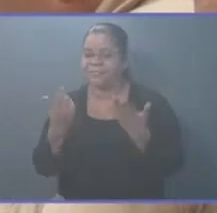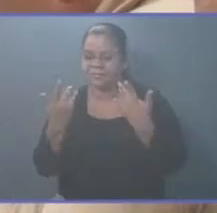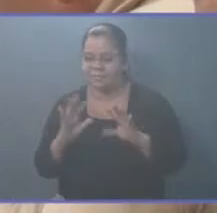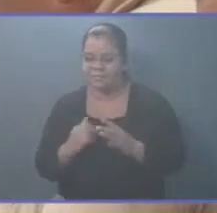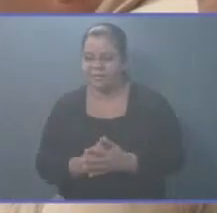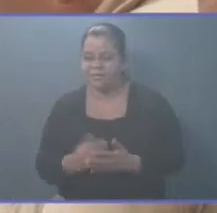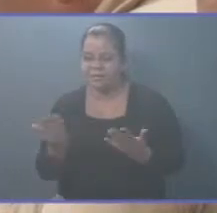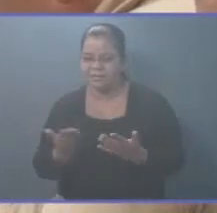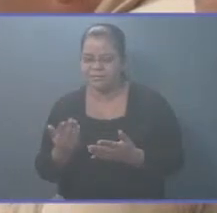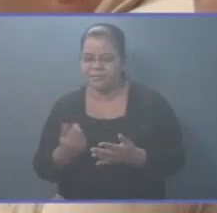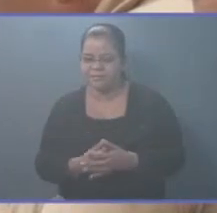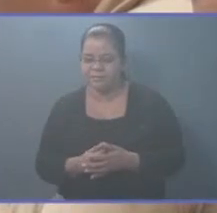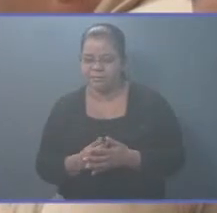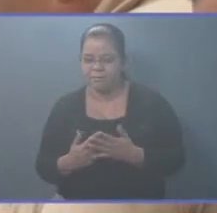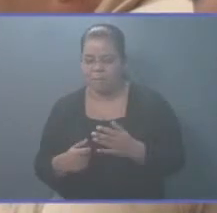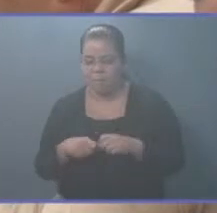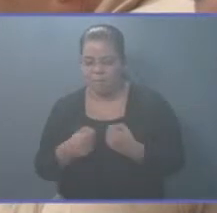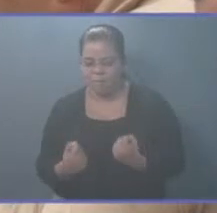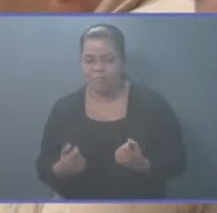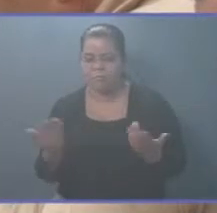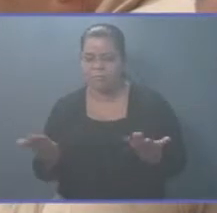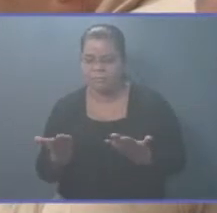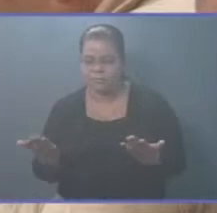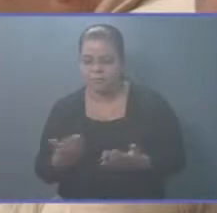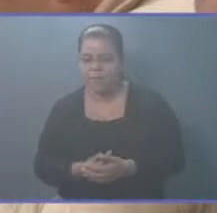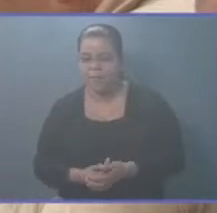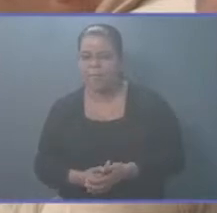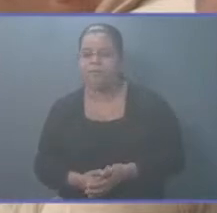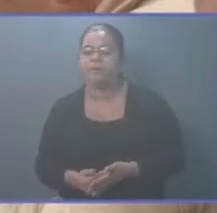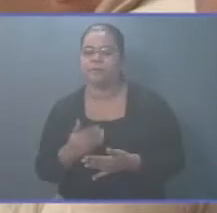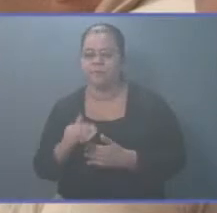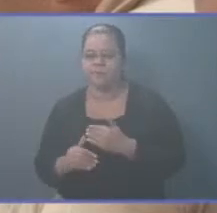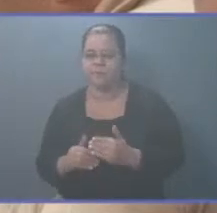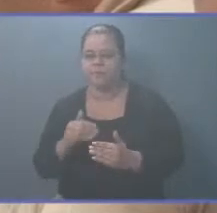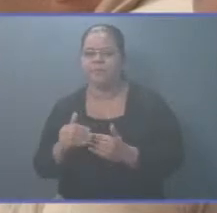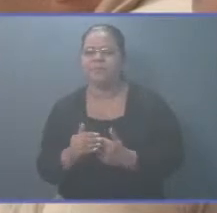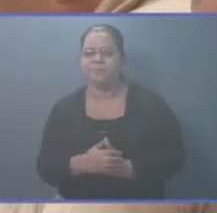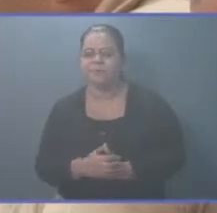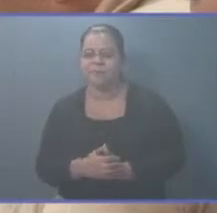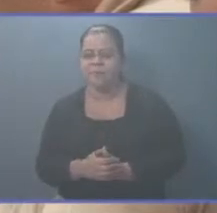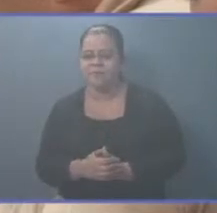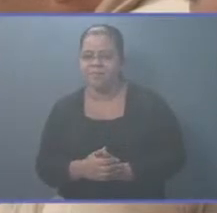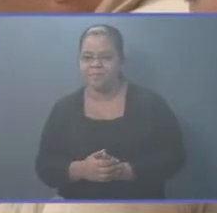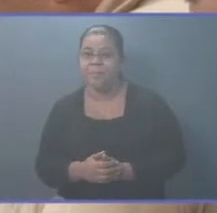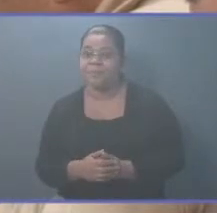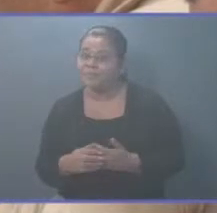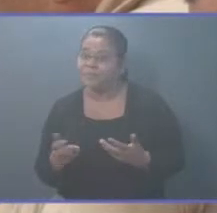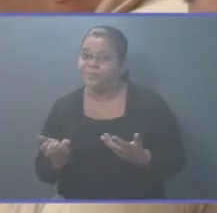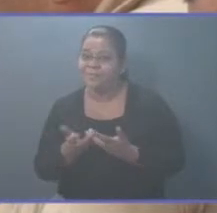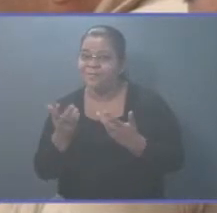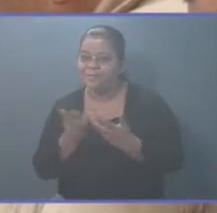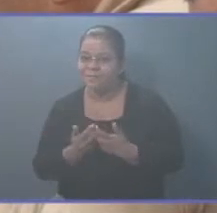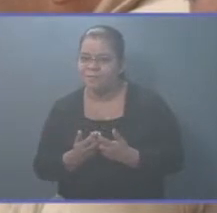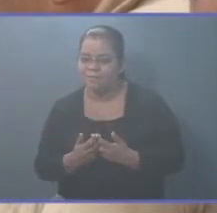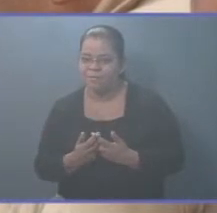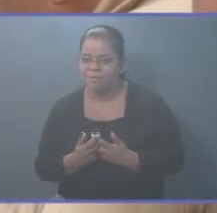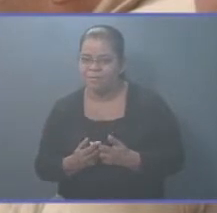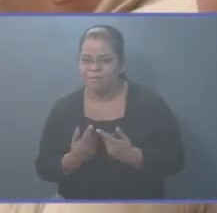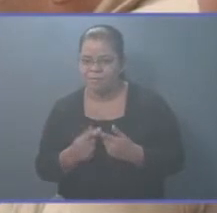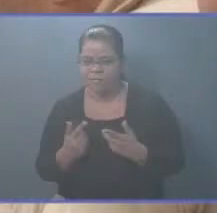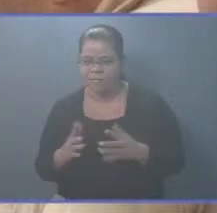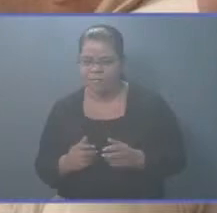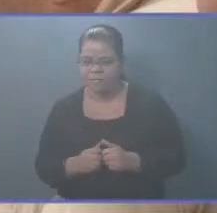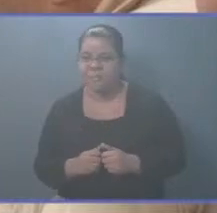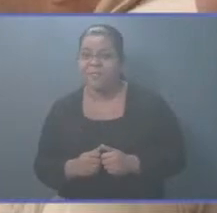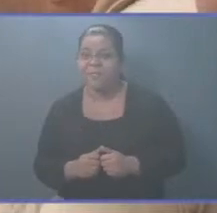detención en flagrancia, cuando realizan una diligencia de investigación, ellos efectivamente presentan sus